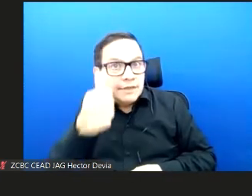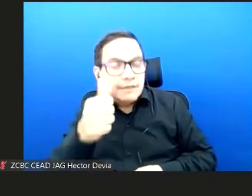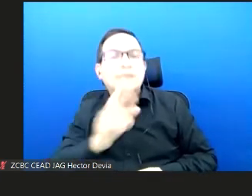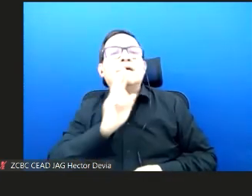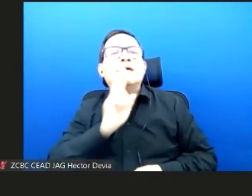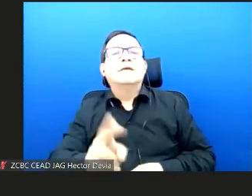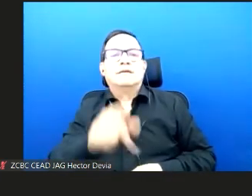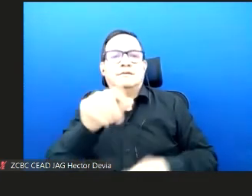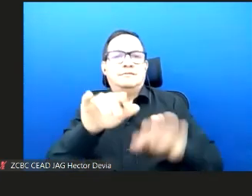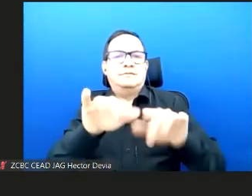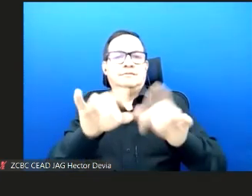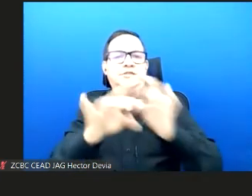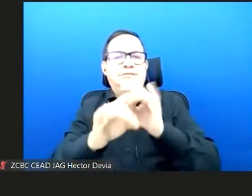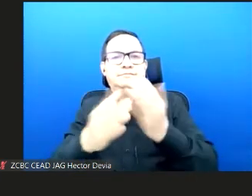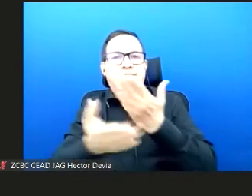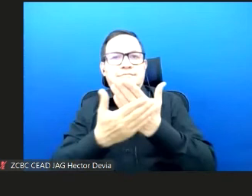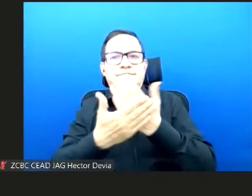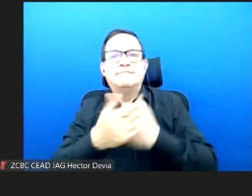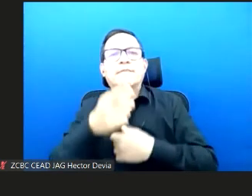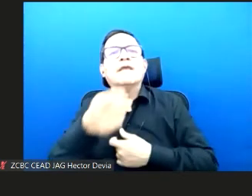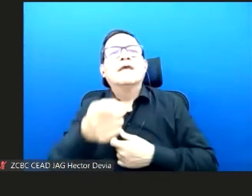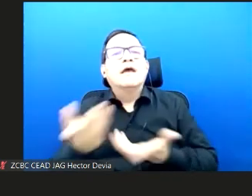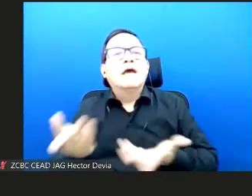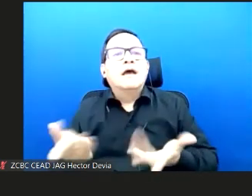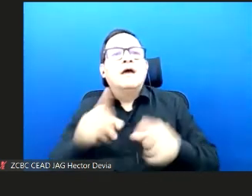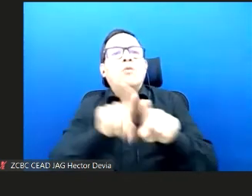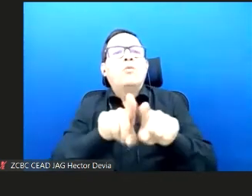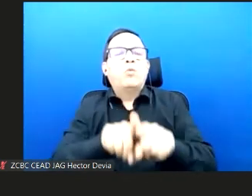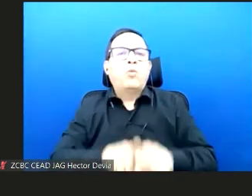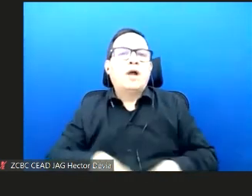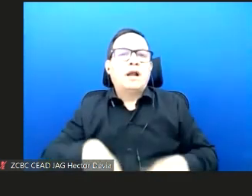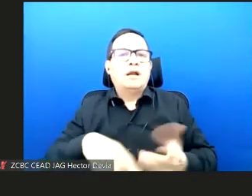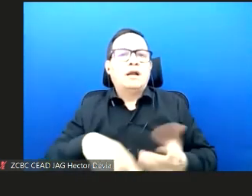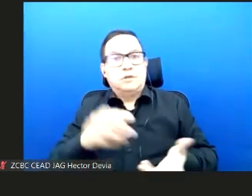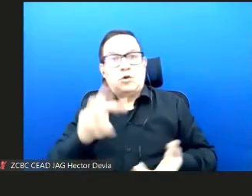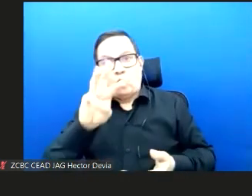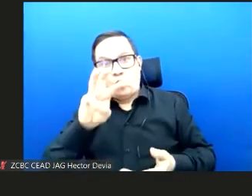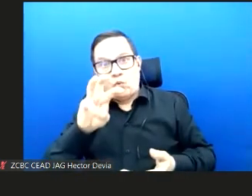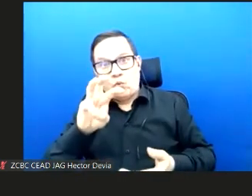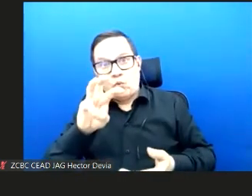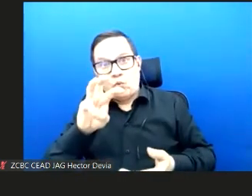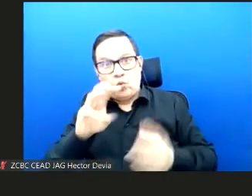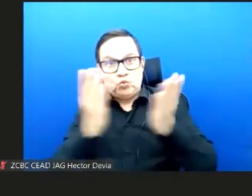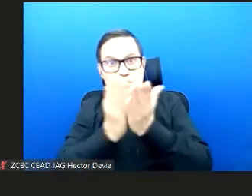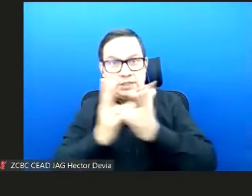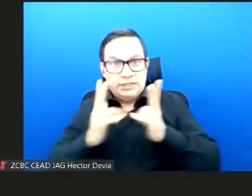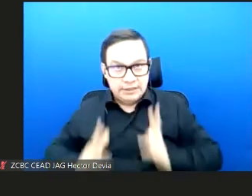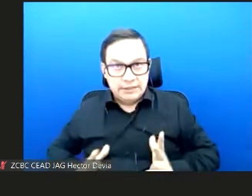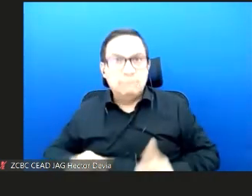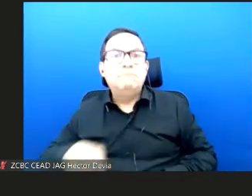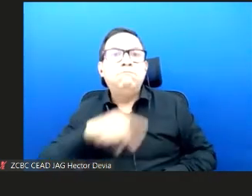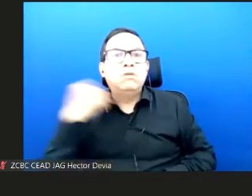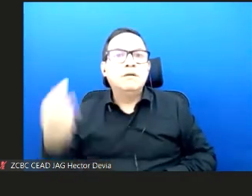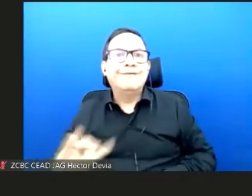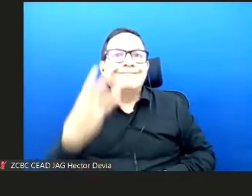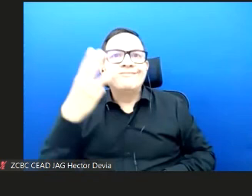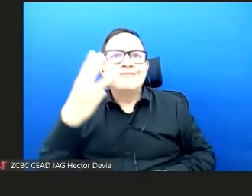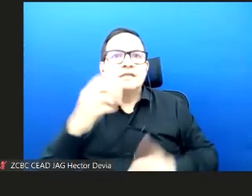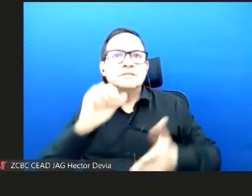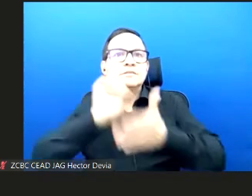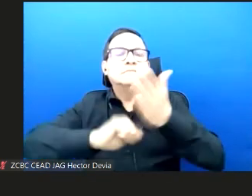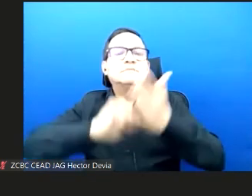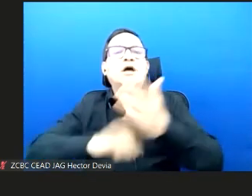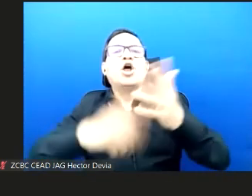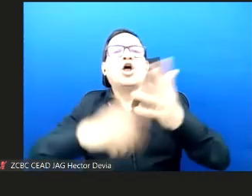intersección de los 3. Entonces, 8 estudiantes perdieron las 3 materias. ¿Dónde ubicaríamos eso, no? ¿Dónde